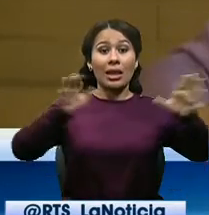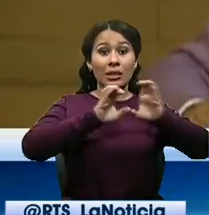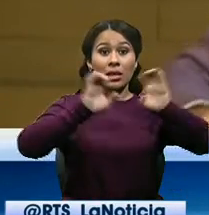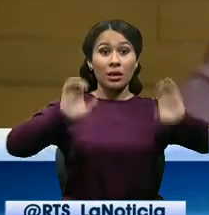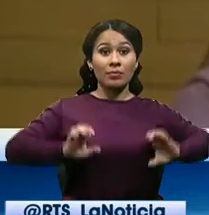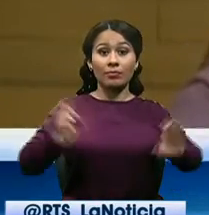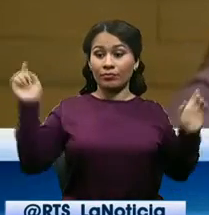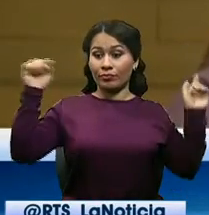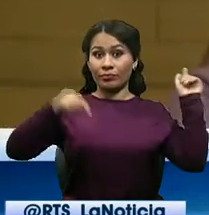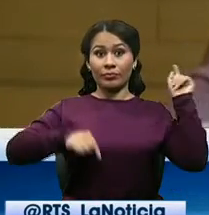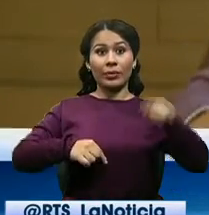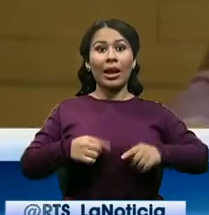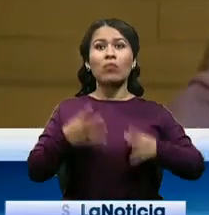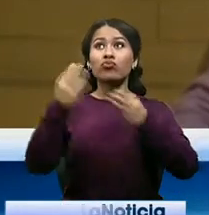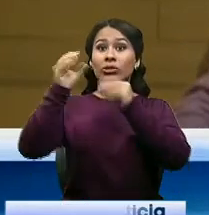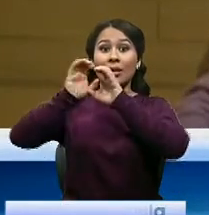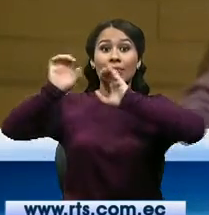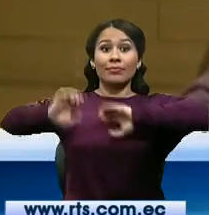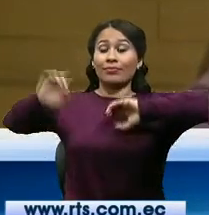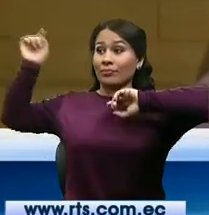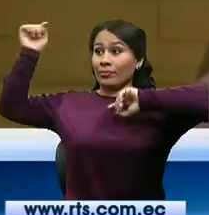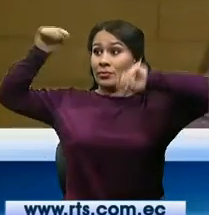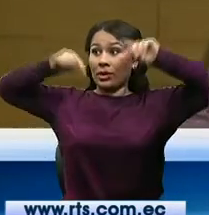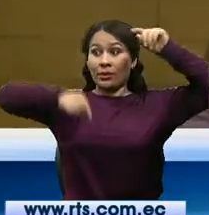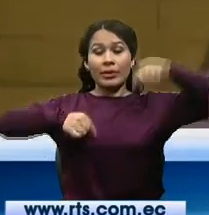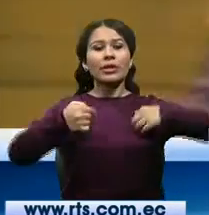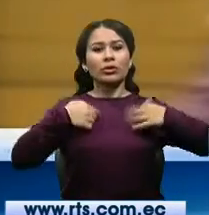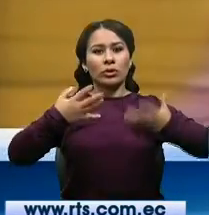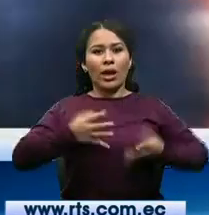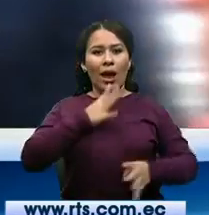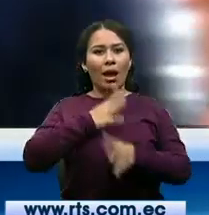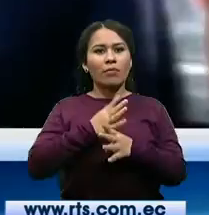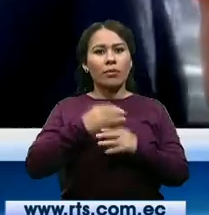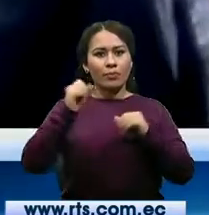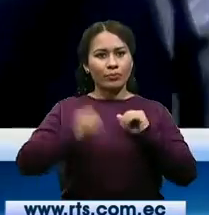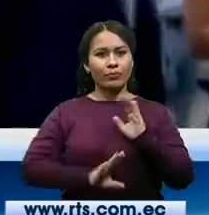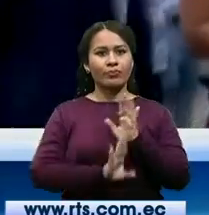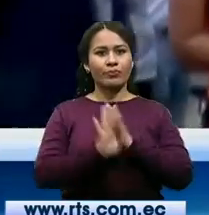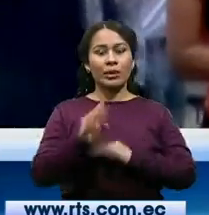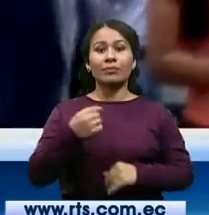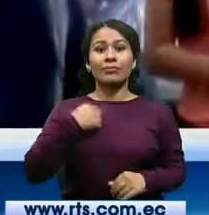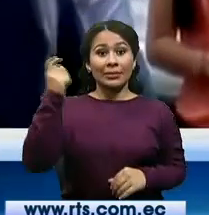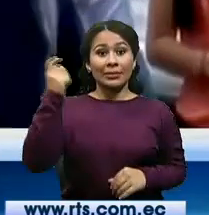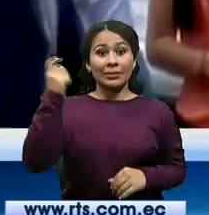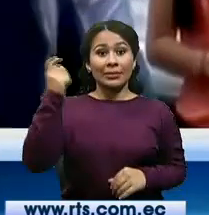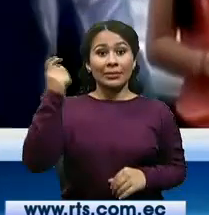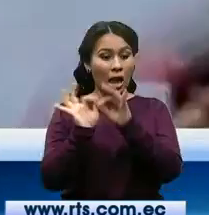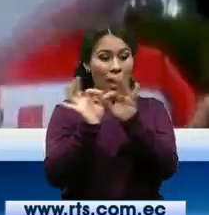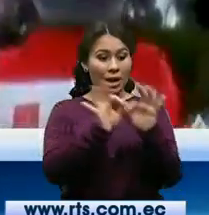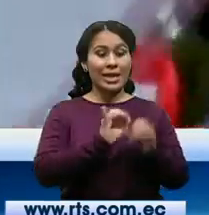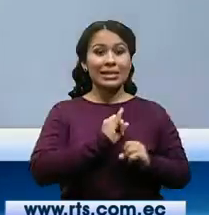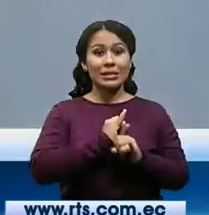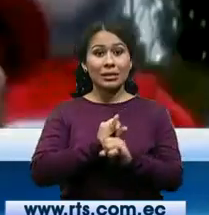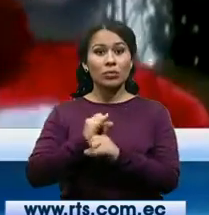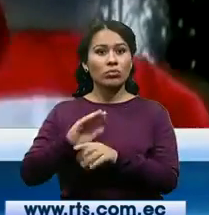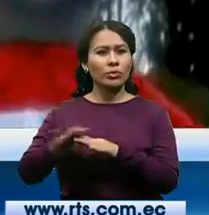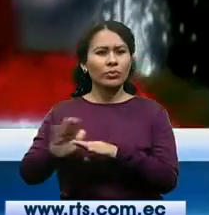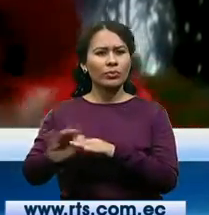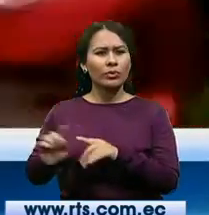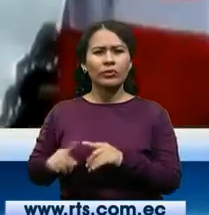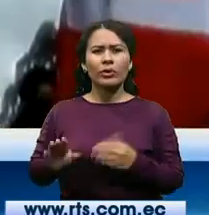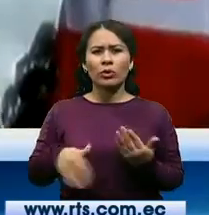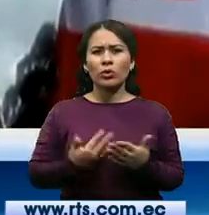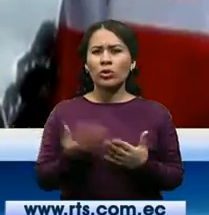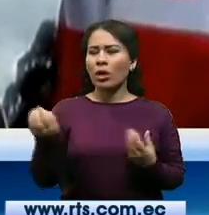vengan a sentarse en el país y que generen empleos estables. Que hay que reestructurar a las instituciones estatales, que la independencia